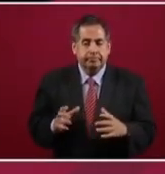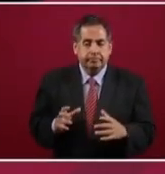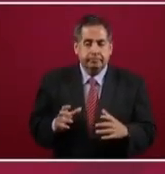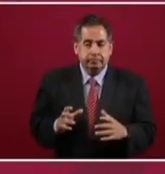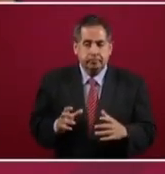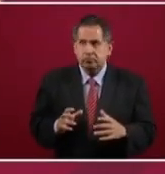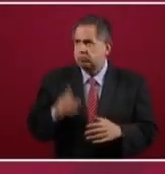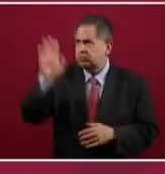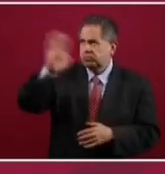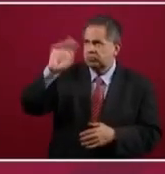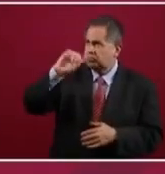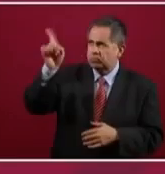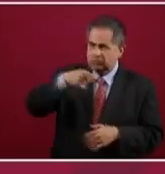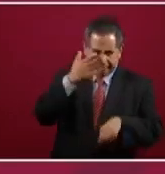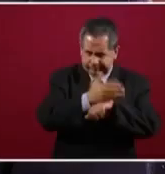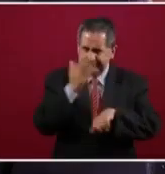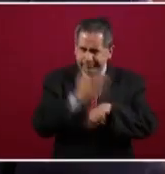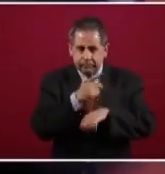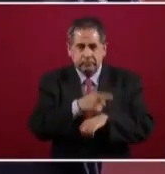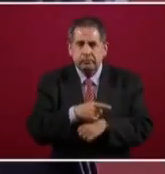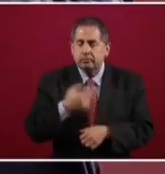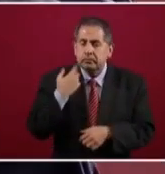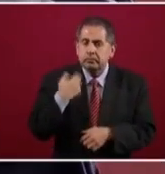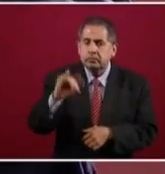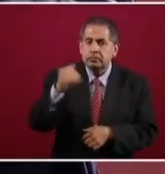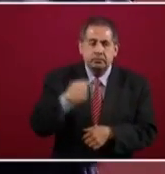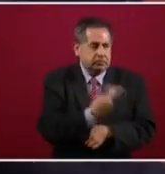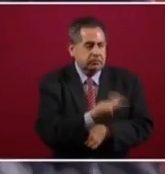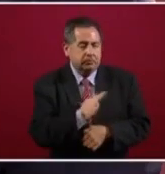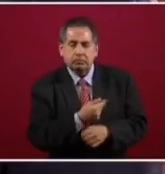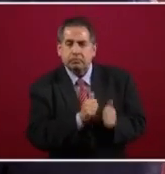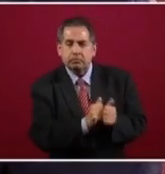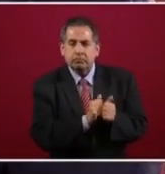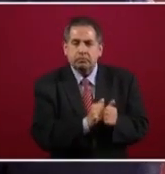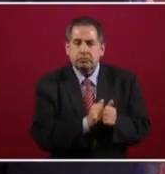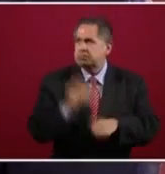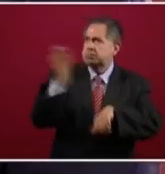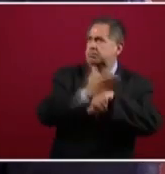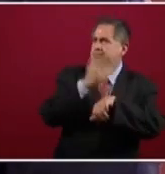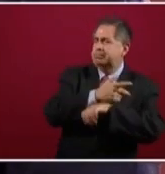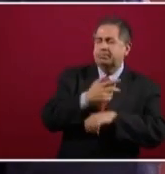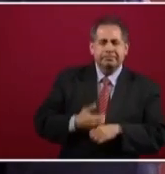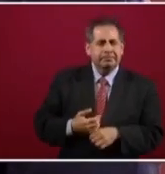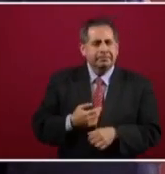que lo castigaran. O sea, el doble discurso, pues.